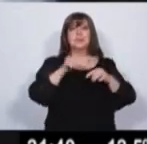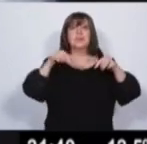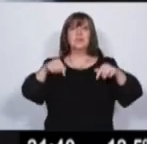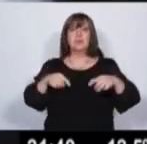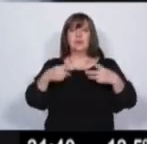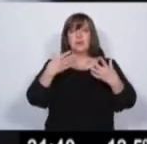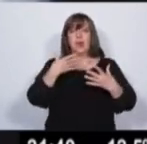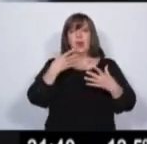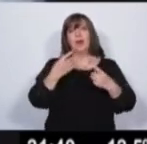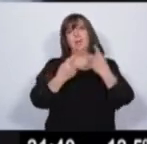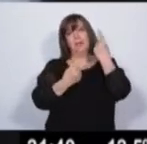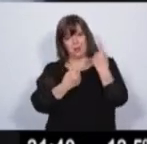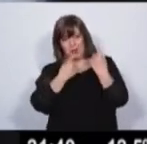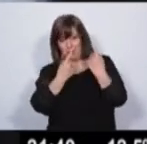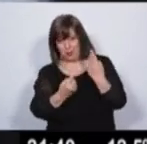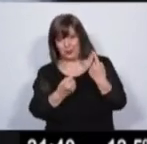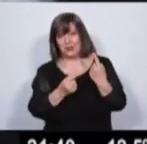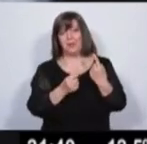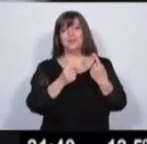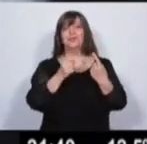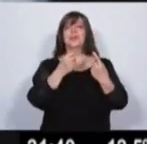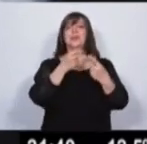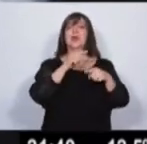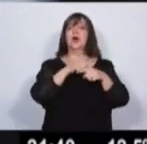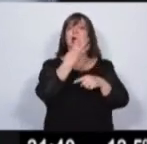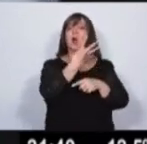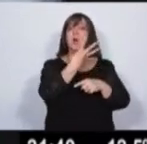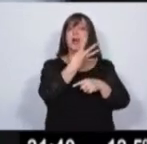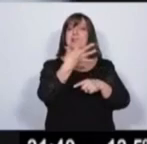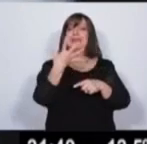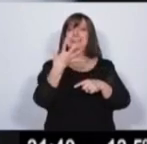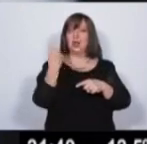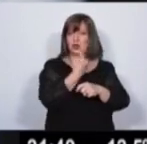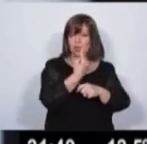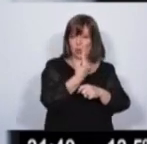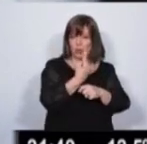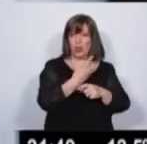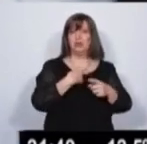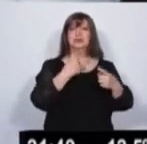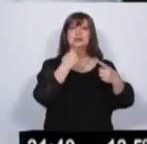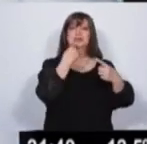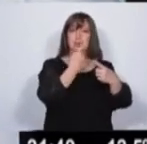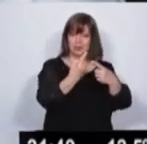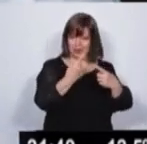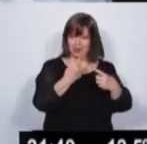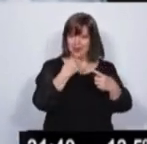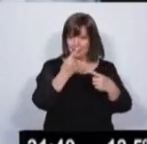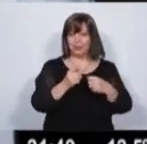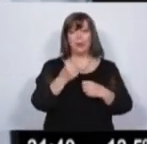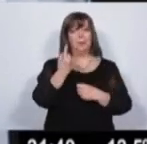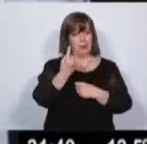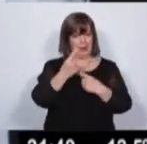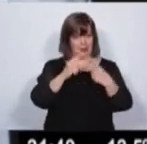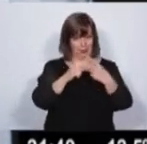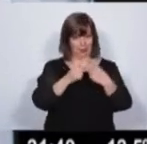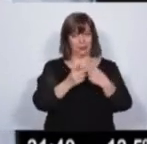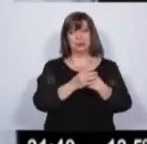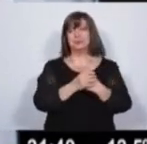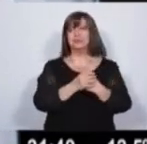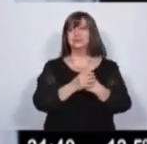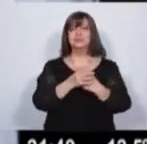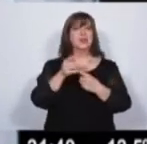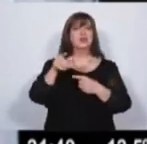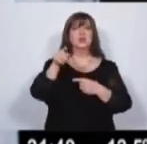de formular la primera pregunta les recordamos que tienen 45 segundos para poder responderla la primera pregunta es